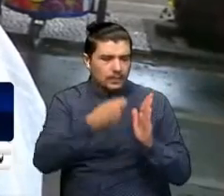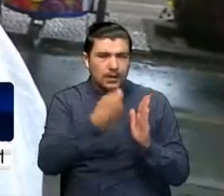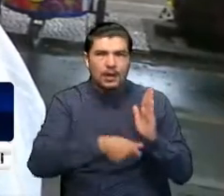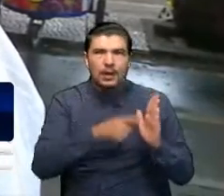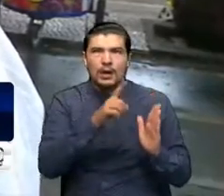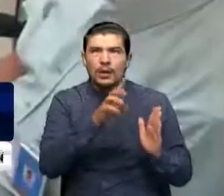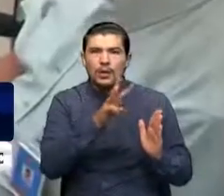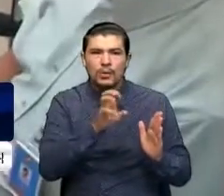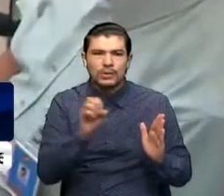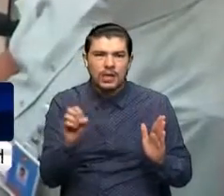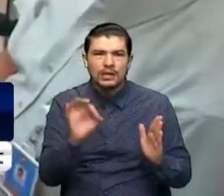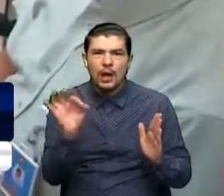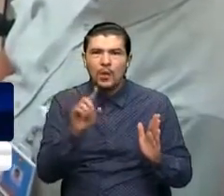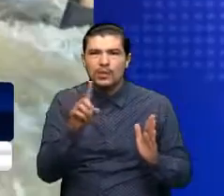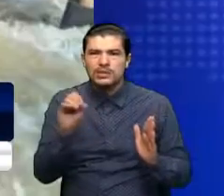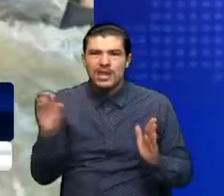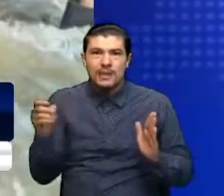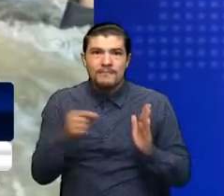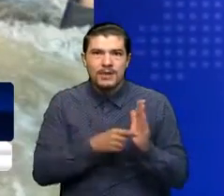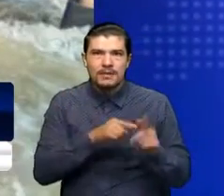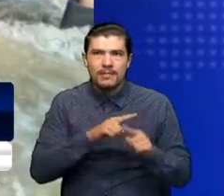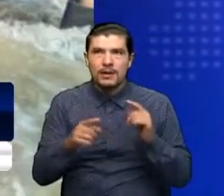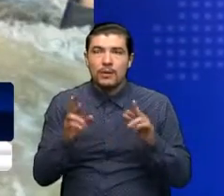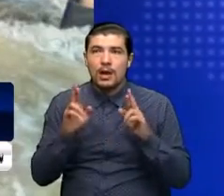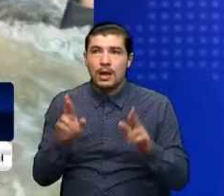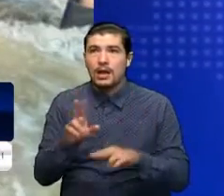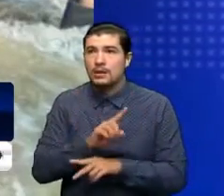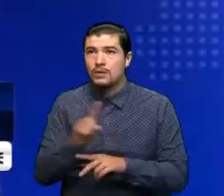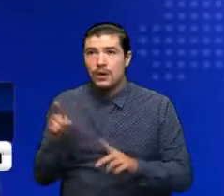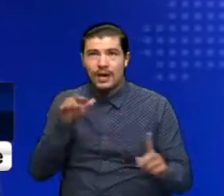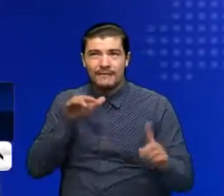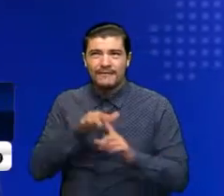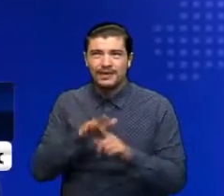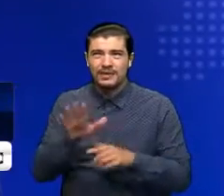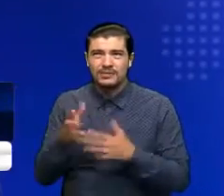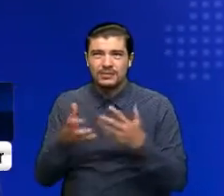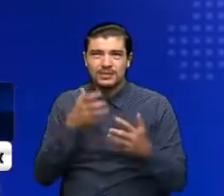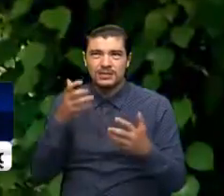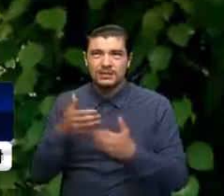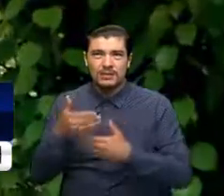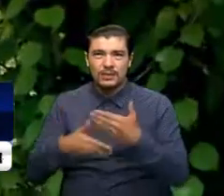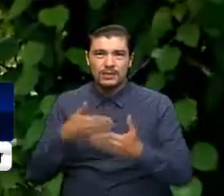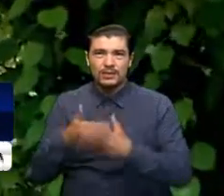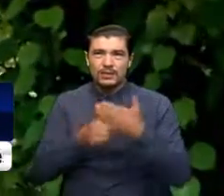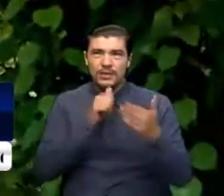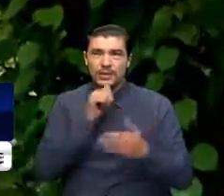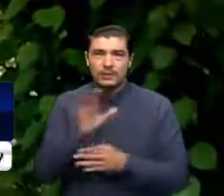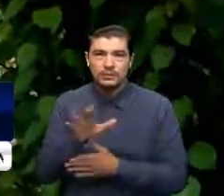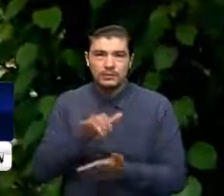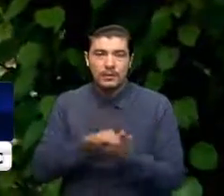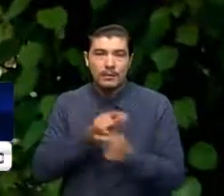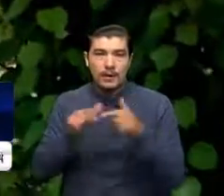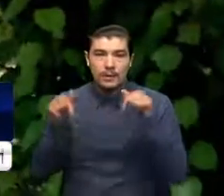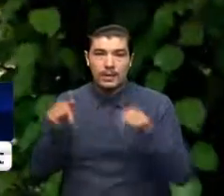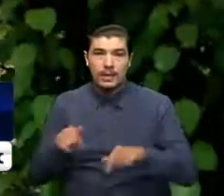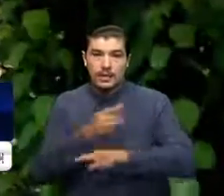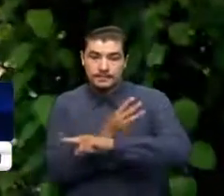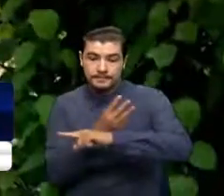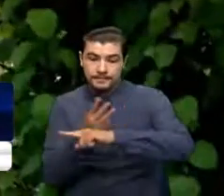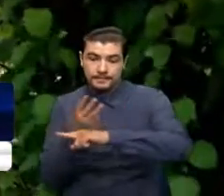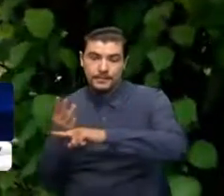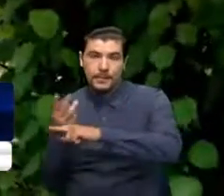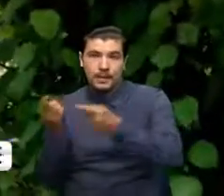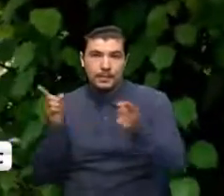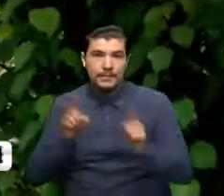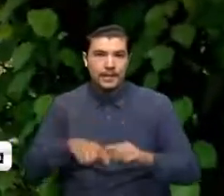80 y 100 mil pesos se espera que no se presenten mayores trastornos en el suministro de agua a través de la página web y